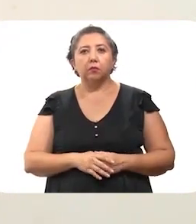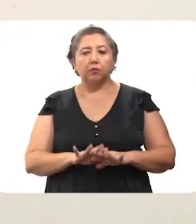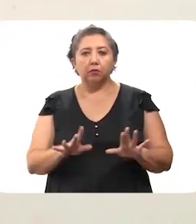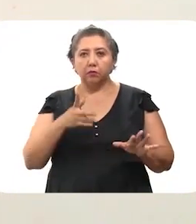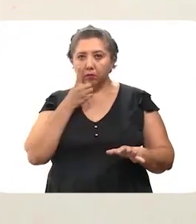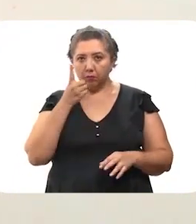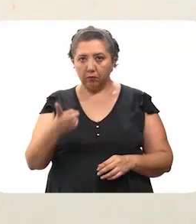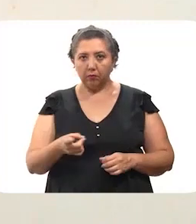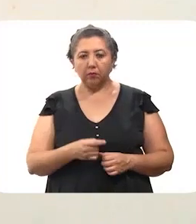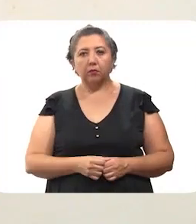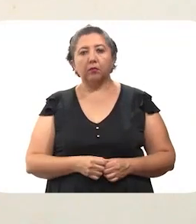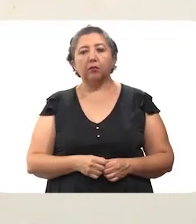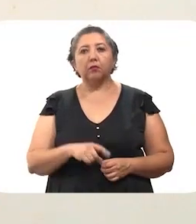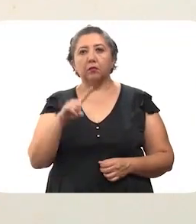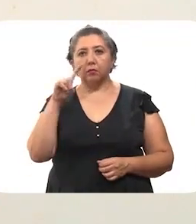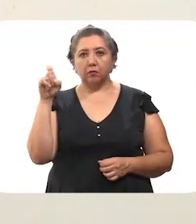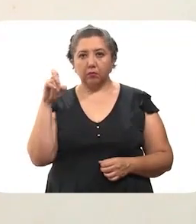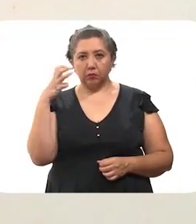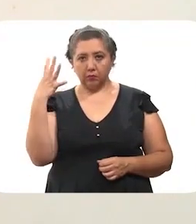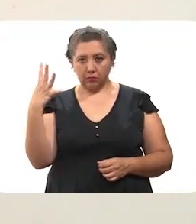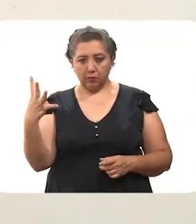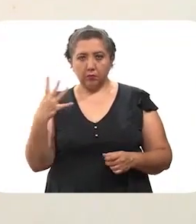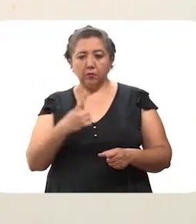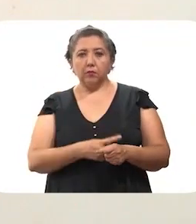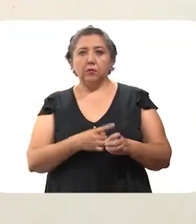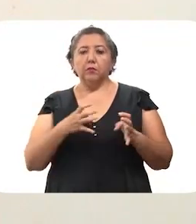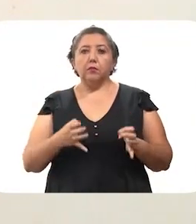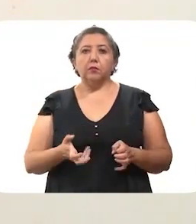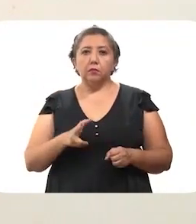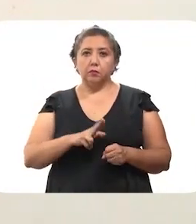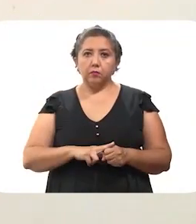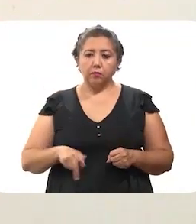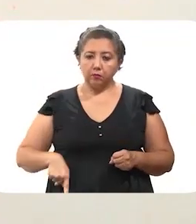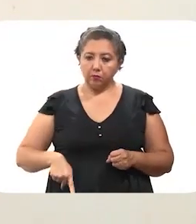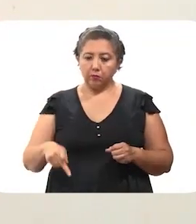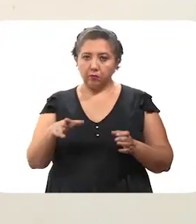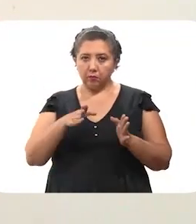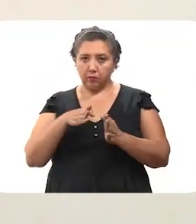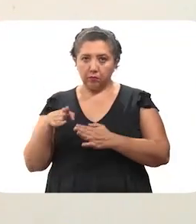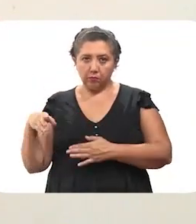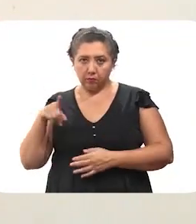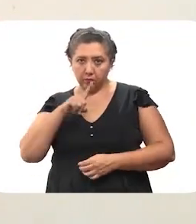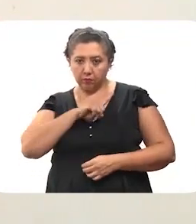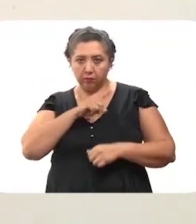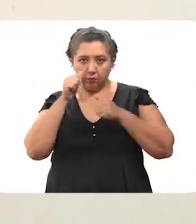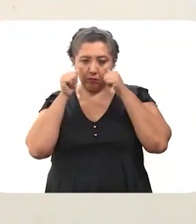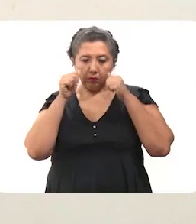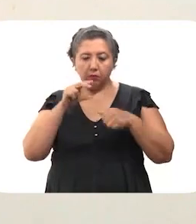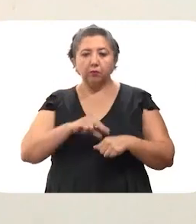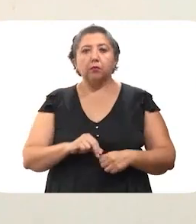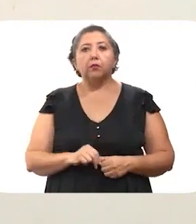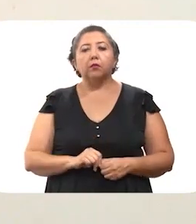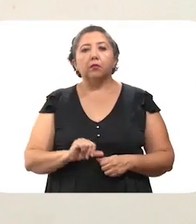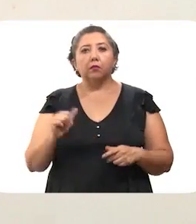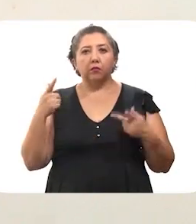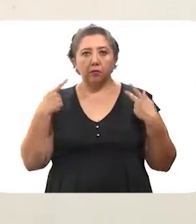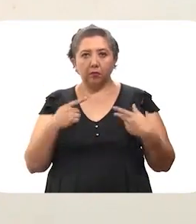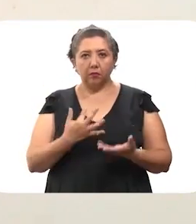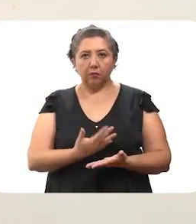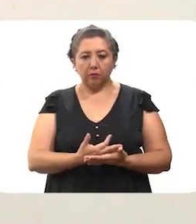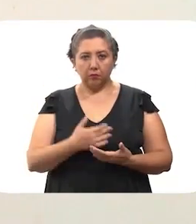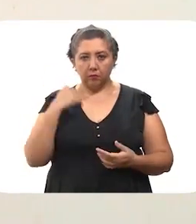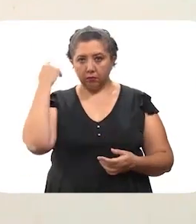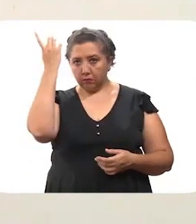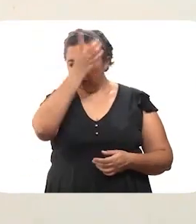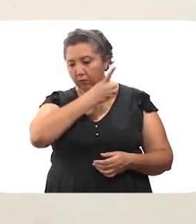Como ya se mencionó, 104 de los casos positivos están en hospitales públicos y en aislamiento total. Hay otros